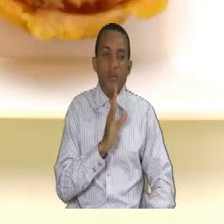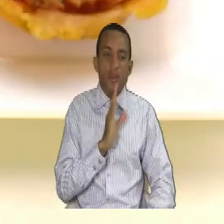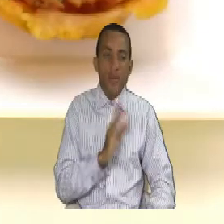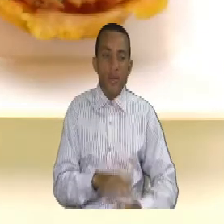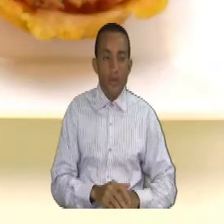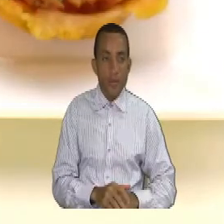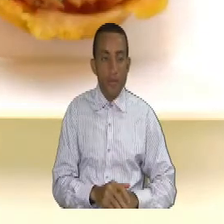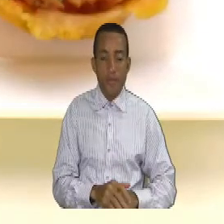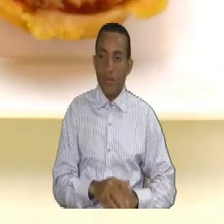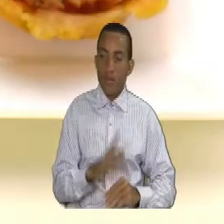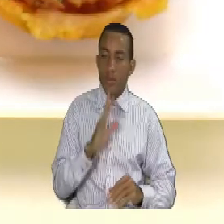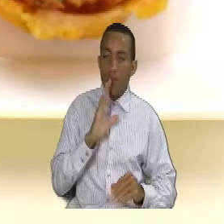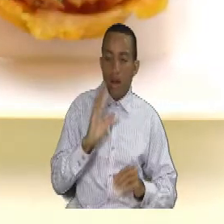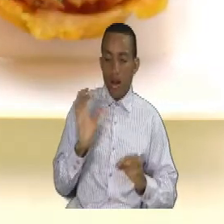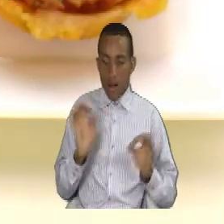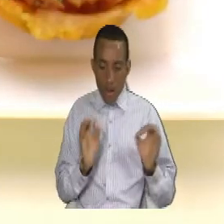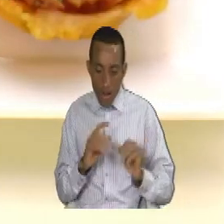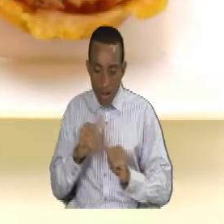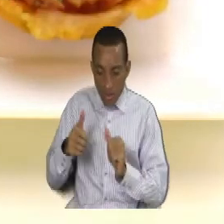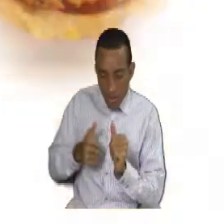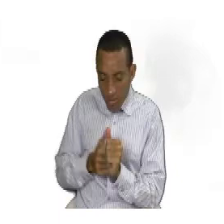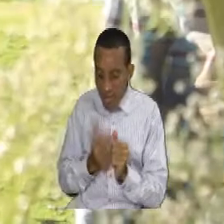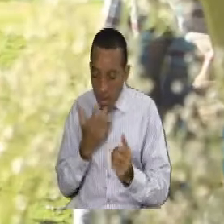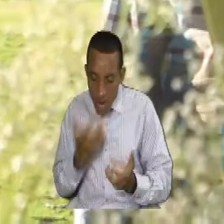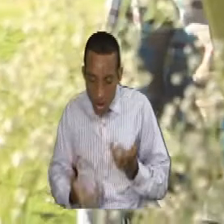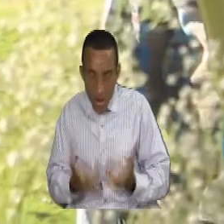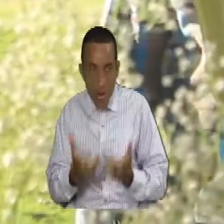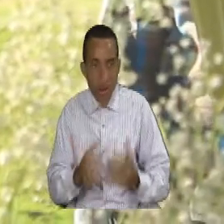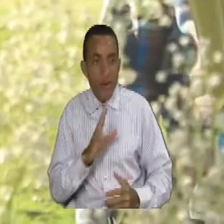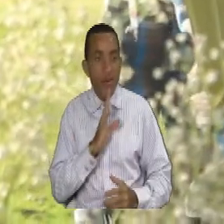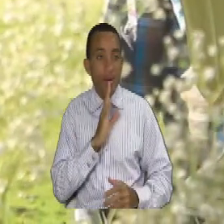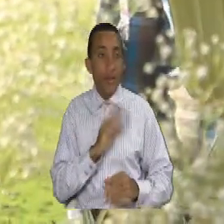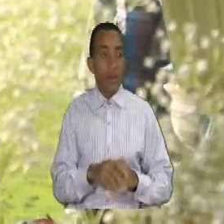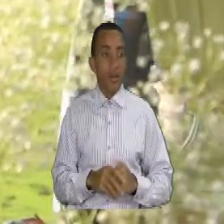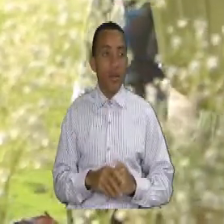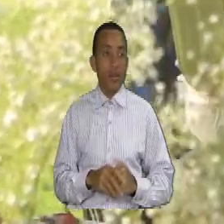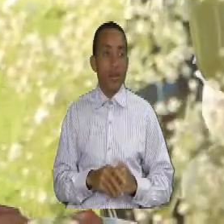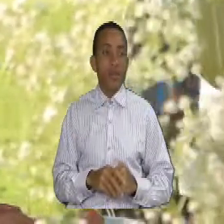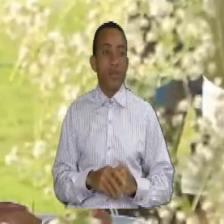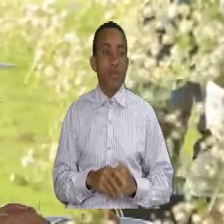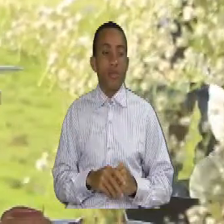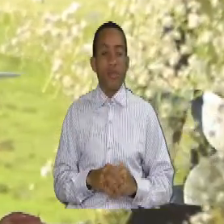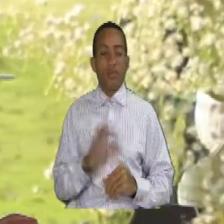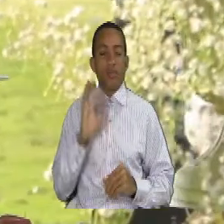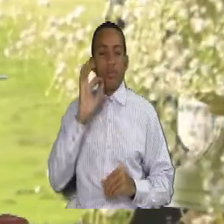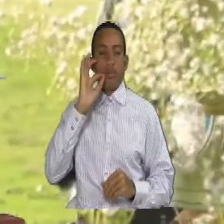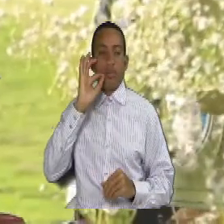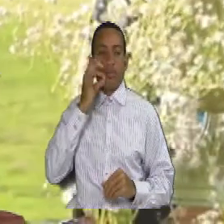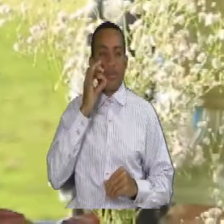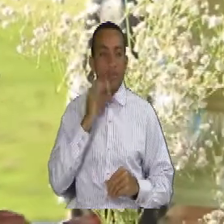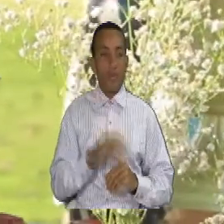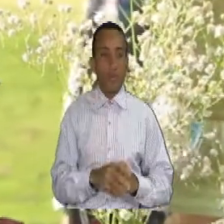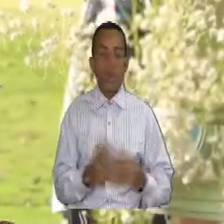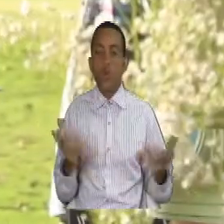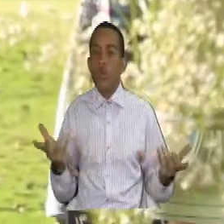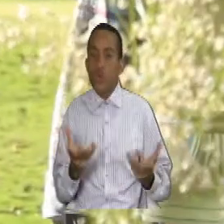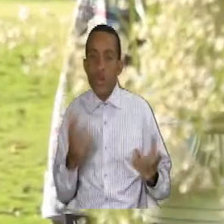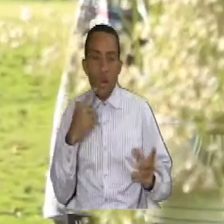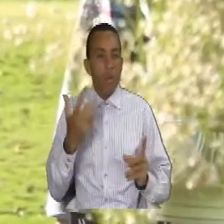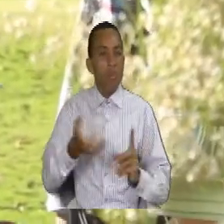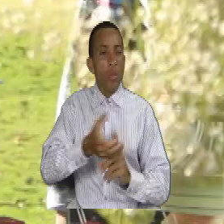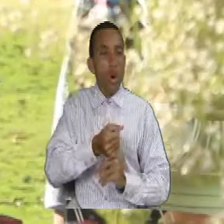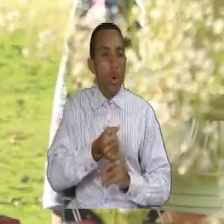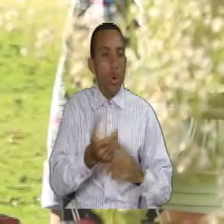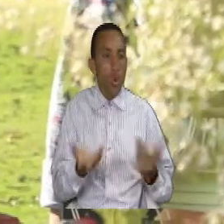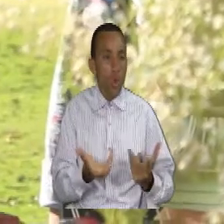están detrás de estas deliciosas, porque no se les puede llamar de otra forma, y además de esto, en dónde las pueden encontrar y cómo las